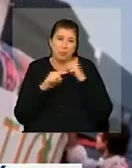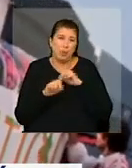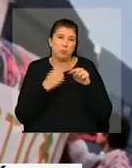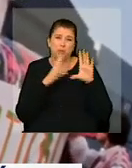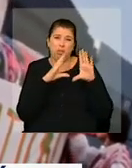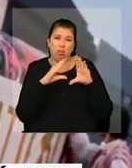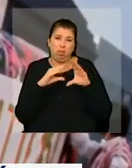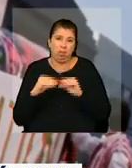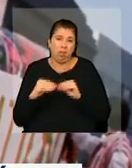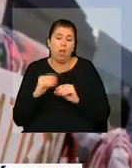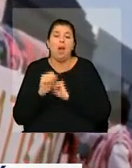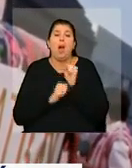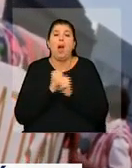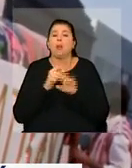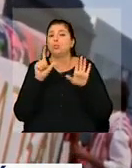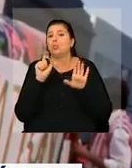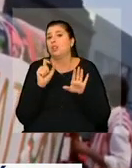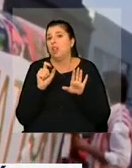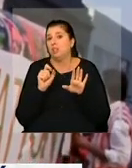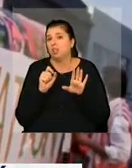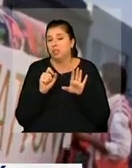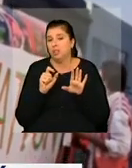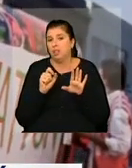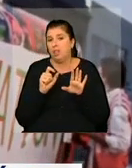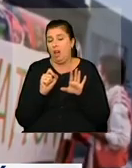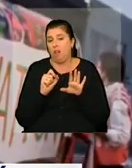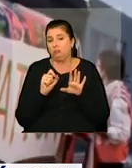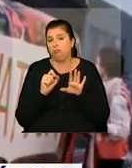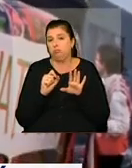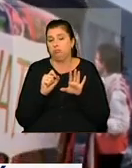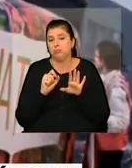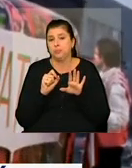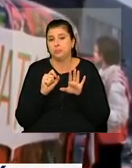años 70, como que no tenemos más,